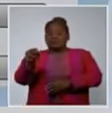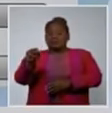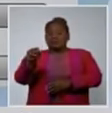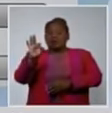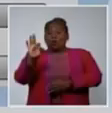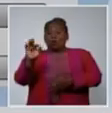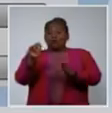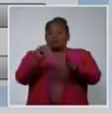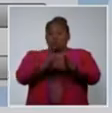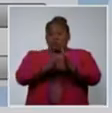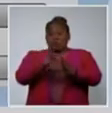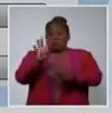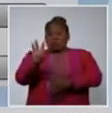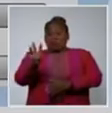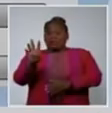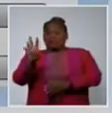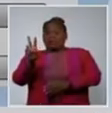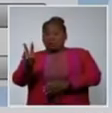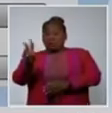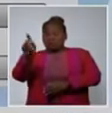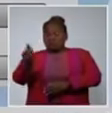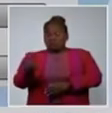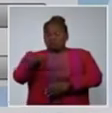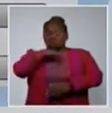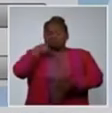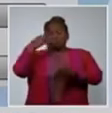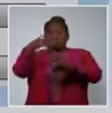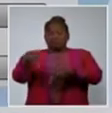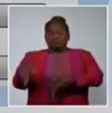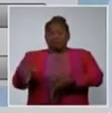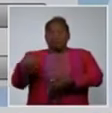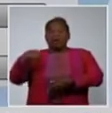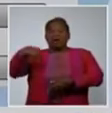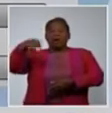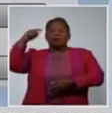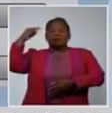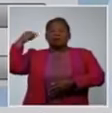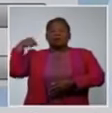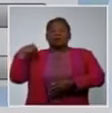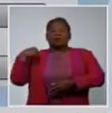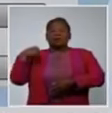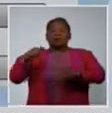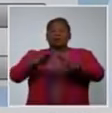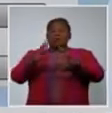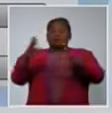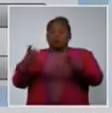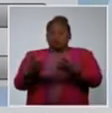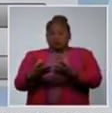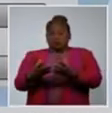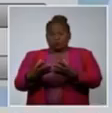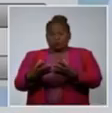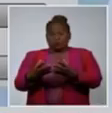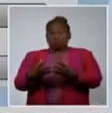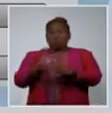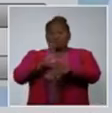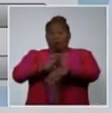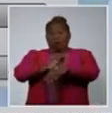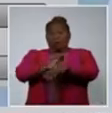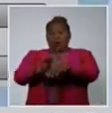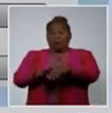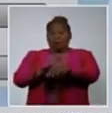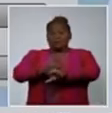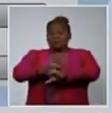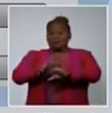42 personas que fallecieron ayer en el mundo con la colline 19 pero ya las